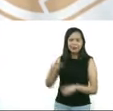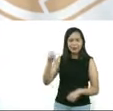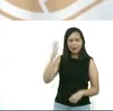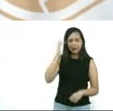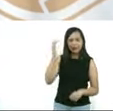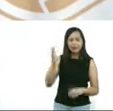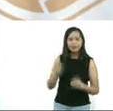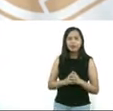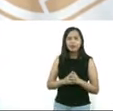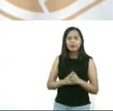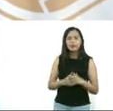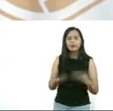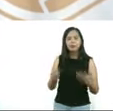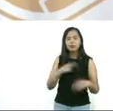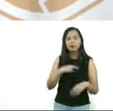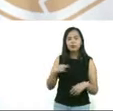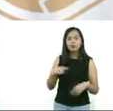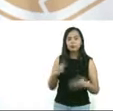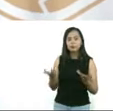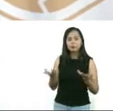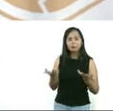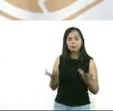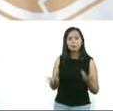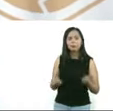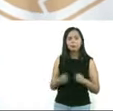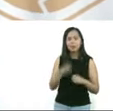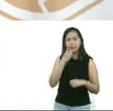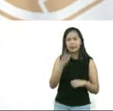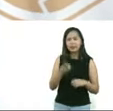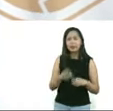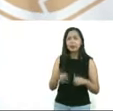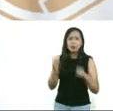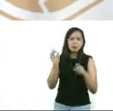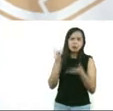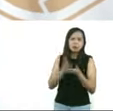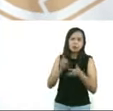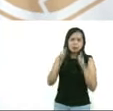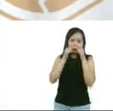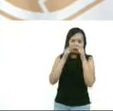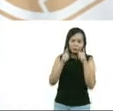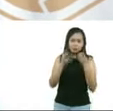visto. Eso decía Monsiváis. Entonces, pues de esa manera vamos a ir a observarlo.